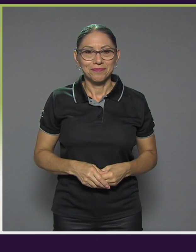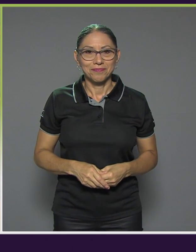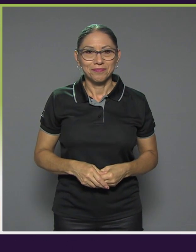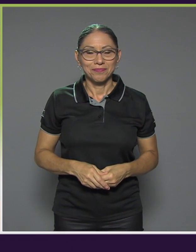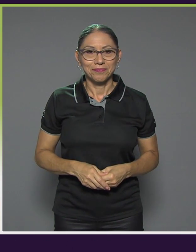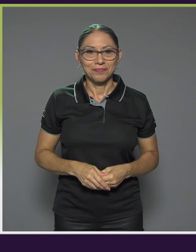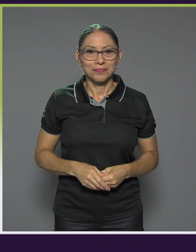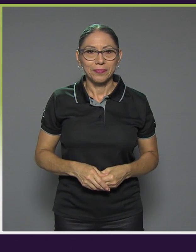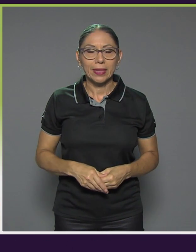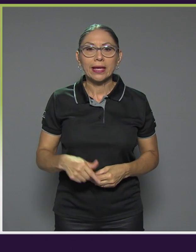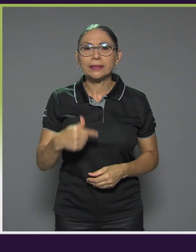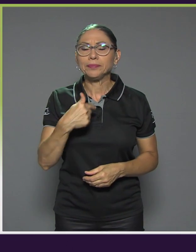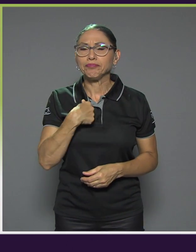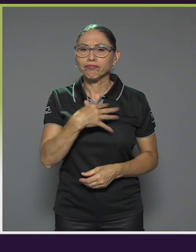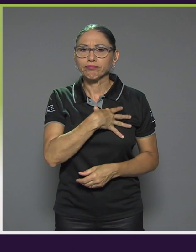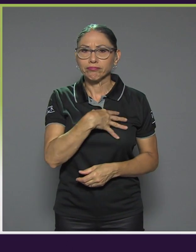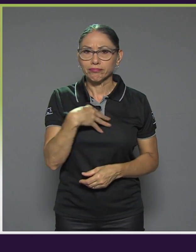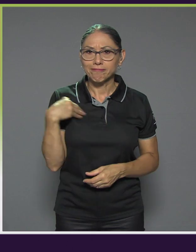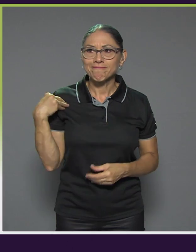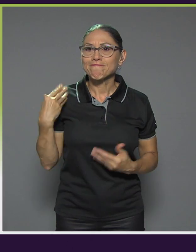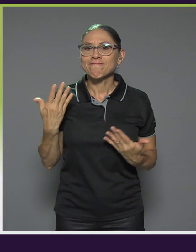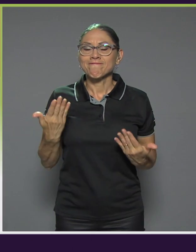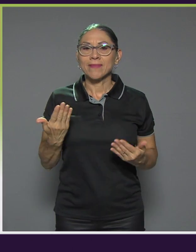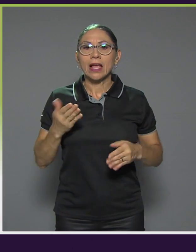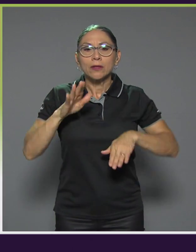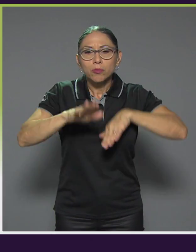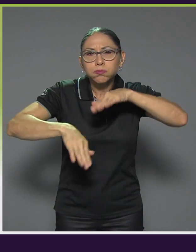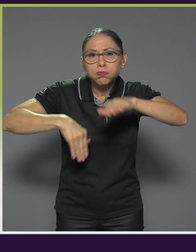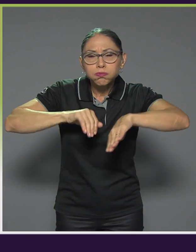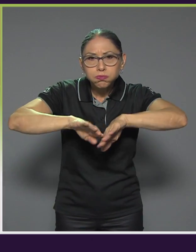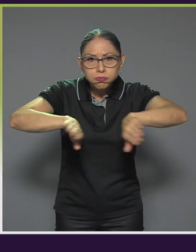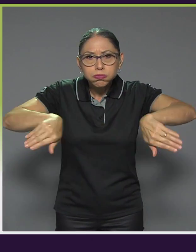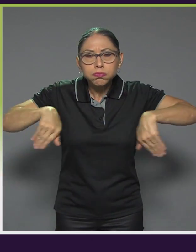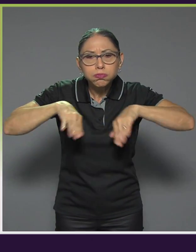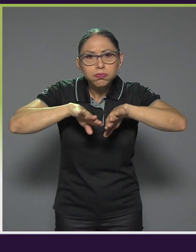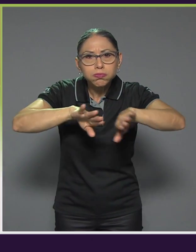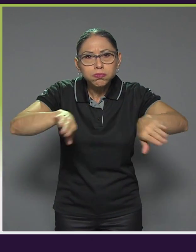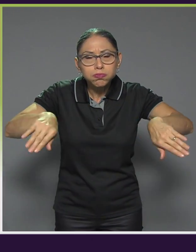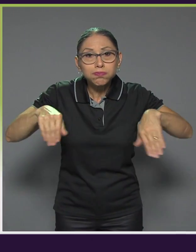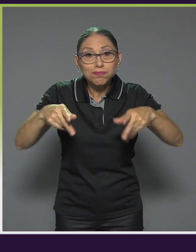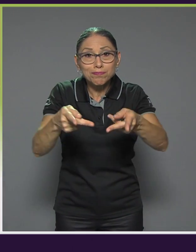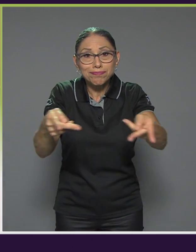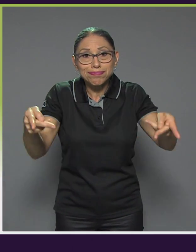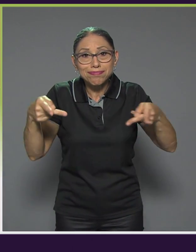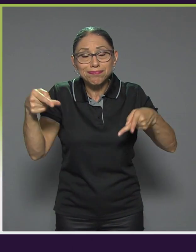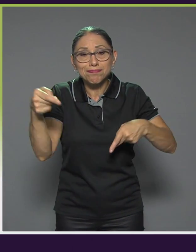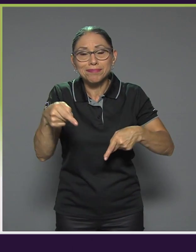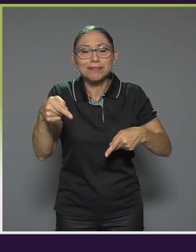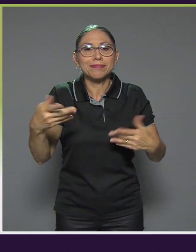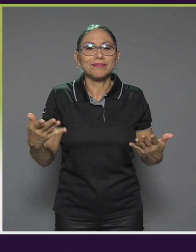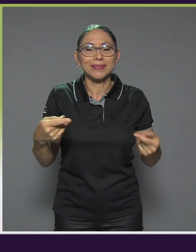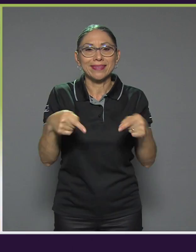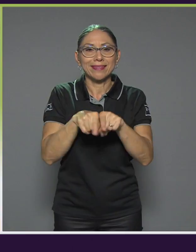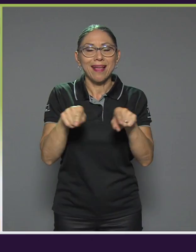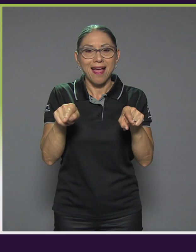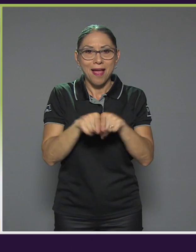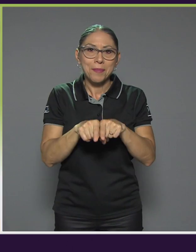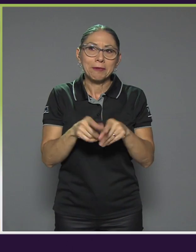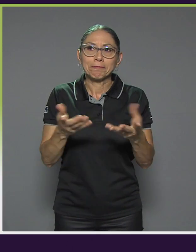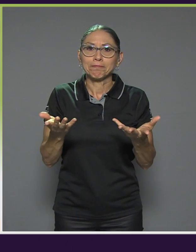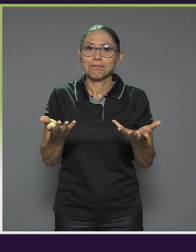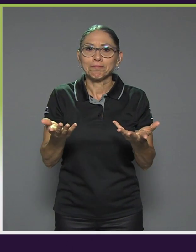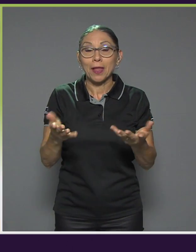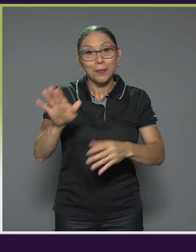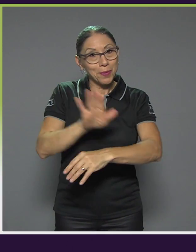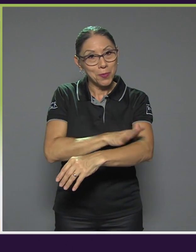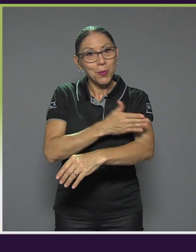lo que me gusta a mí es nadar ir a la piscina también vamos la